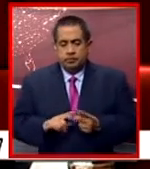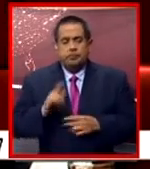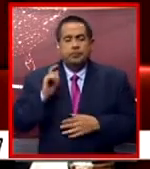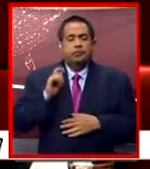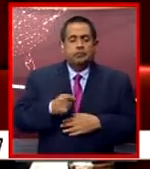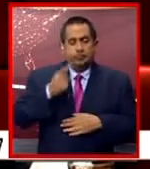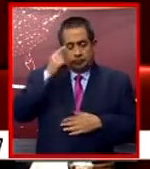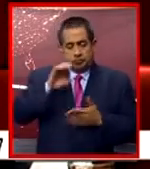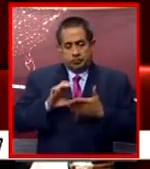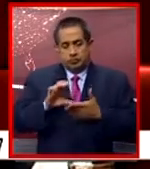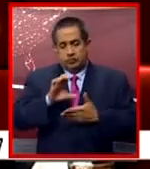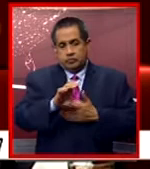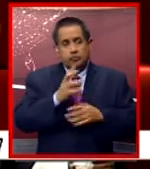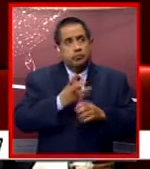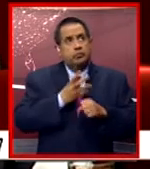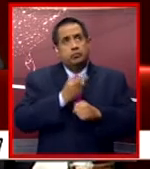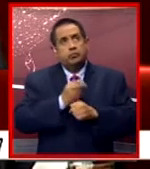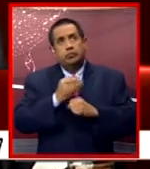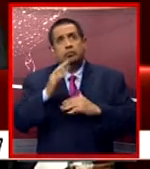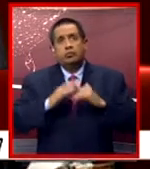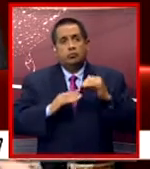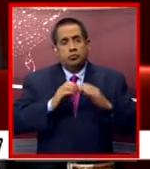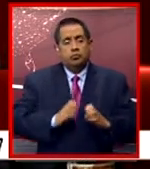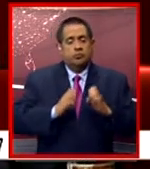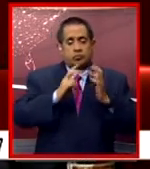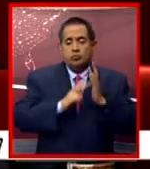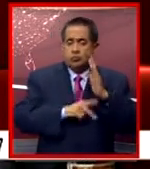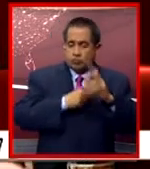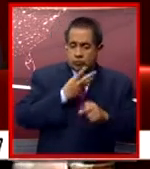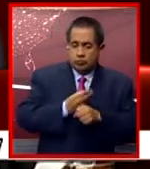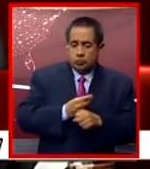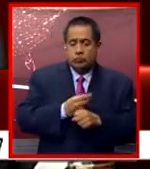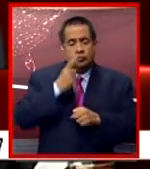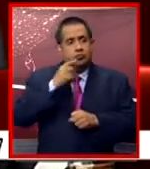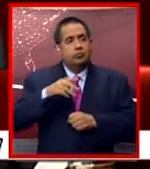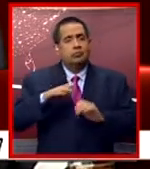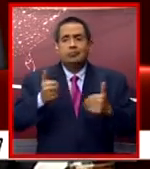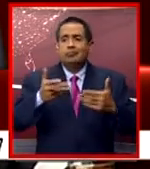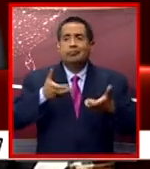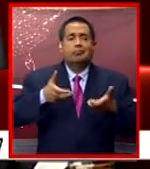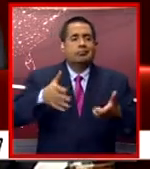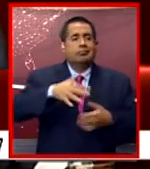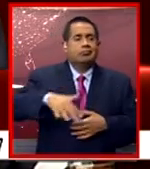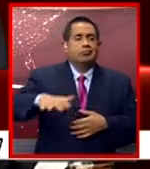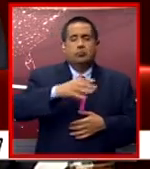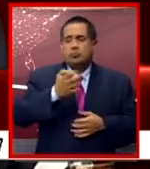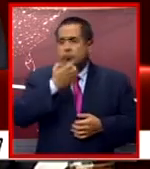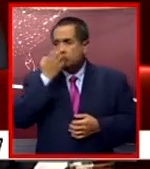utilizan para la rehabilitación y reconstrucción de la infraestructura pública, de